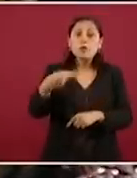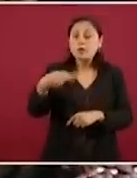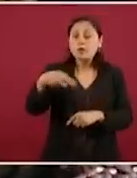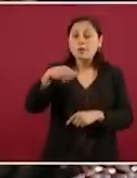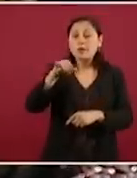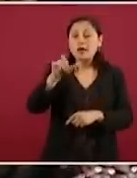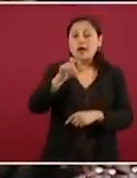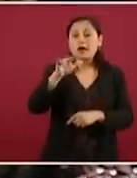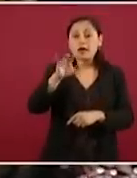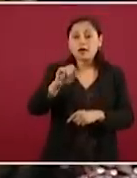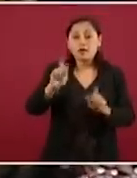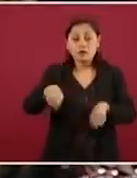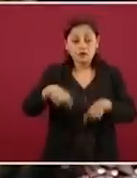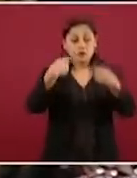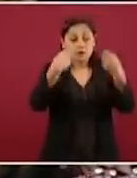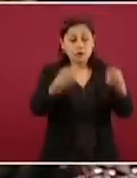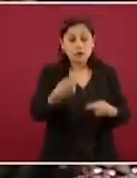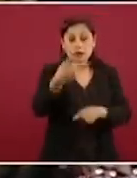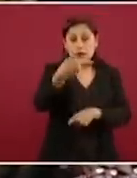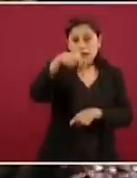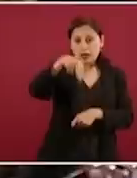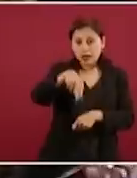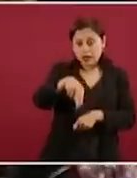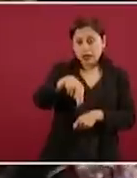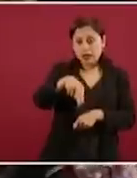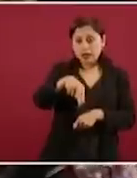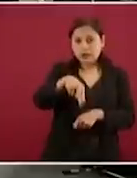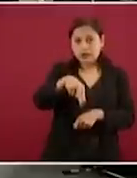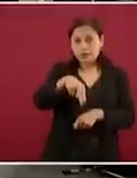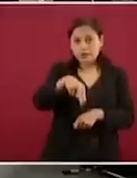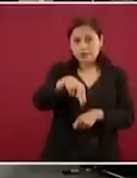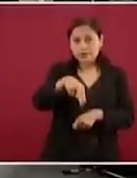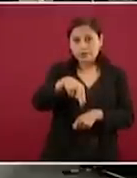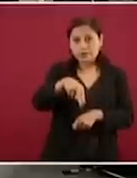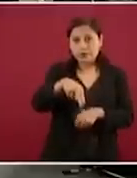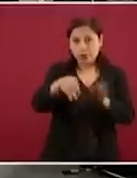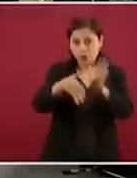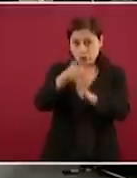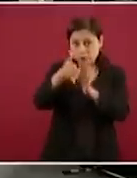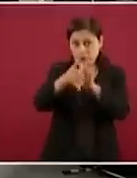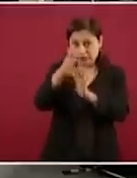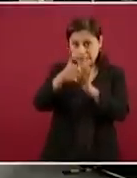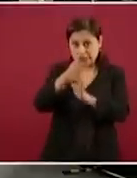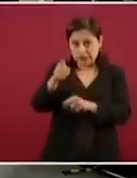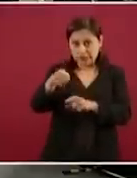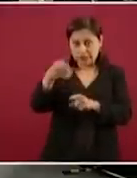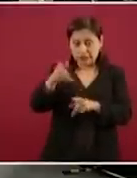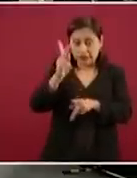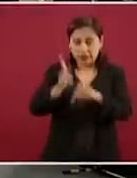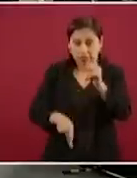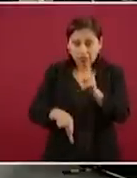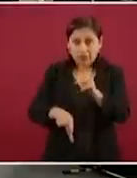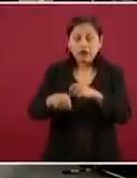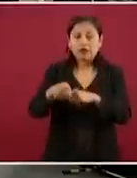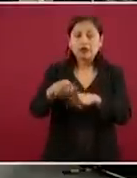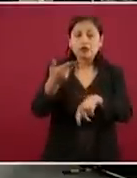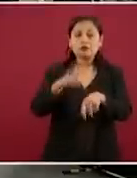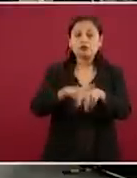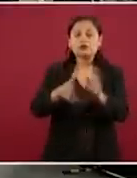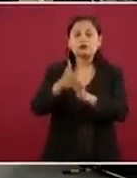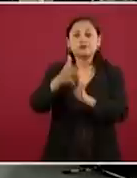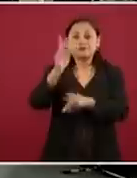a la Guardia Nacional eso que iba a ser el hospital de especialidades. La gente se siente